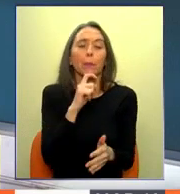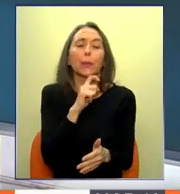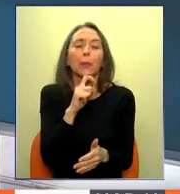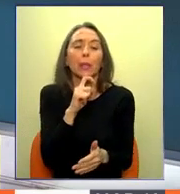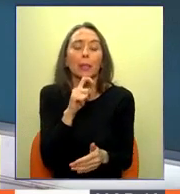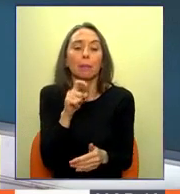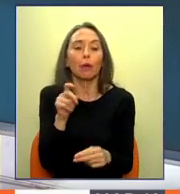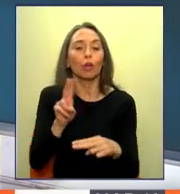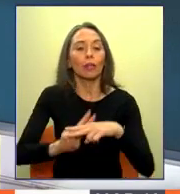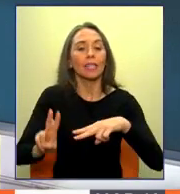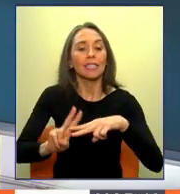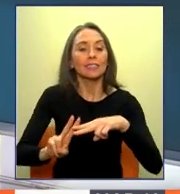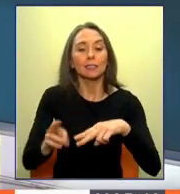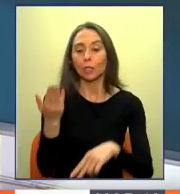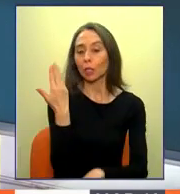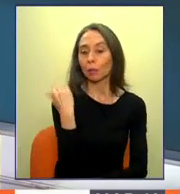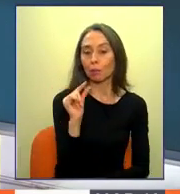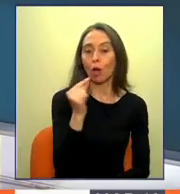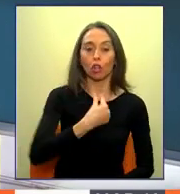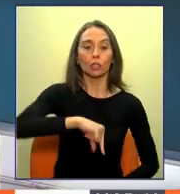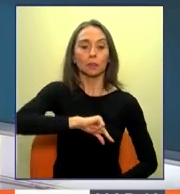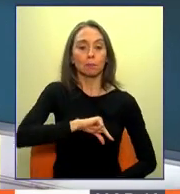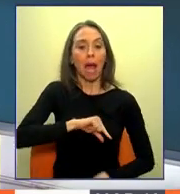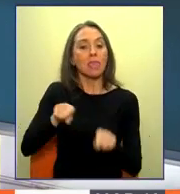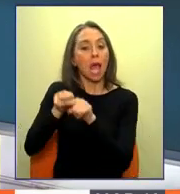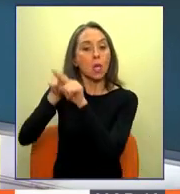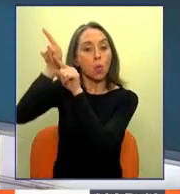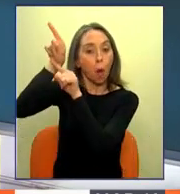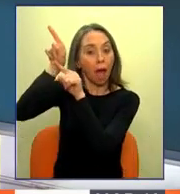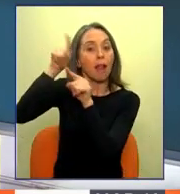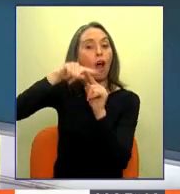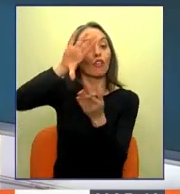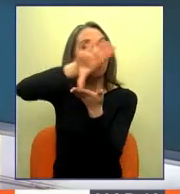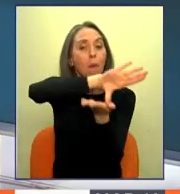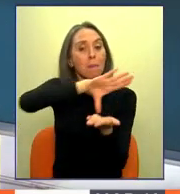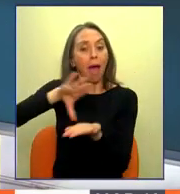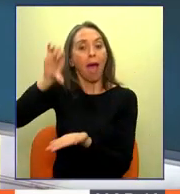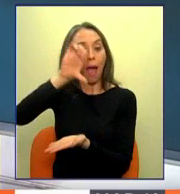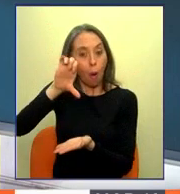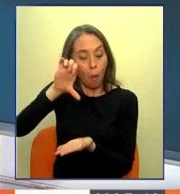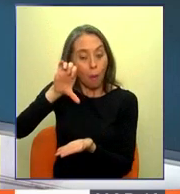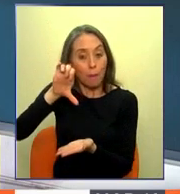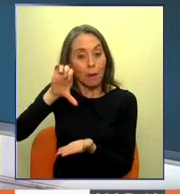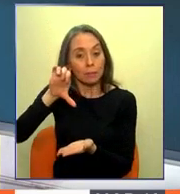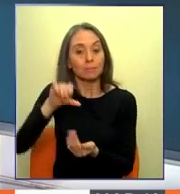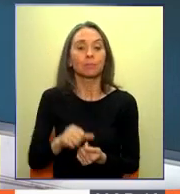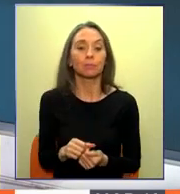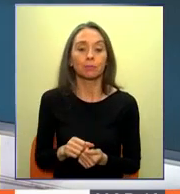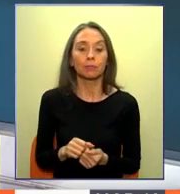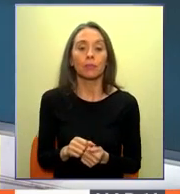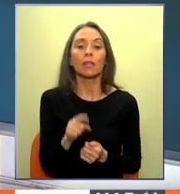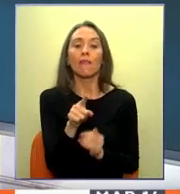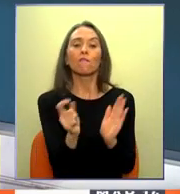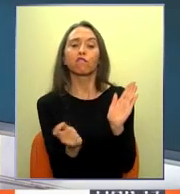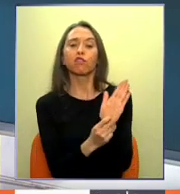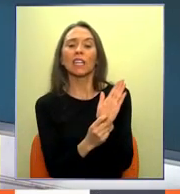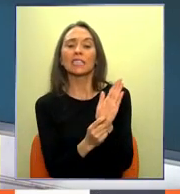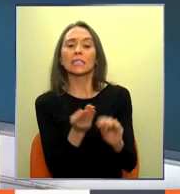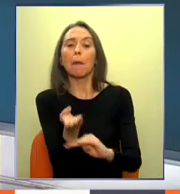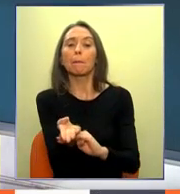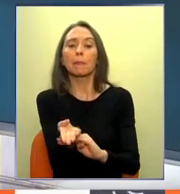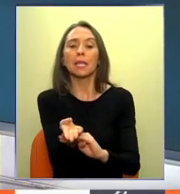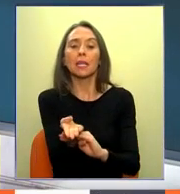la que se implementó hace poco en España y en otros países europeos. Se podrán agendar ahora también